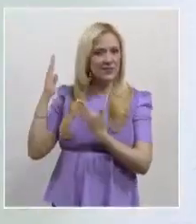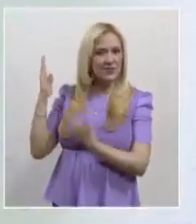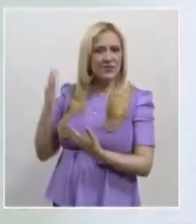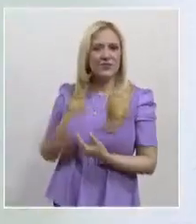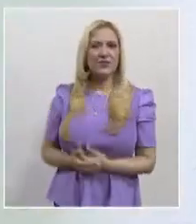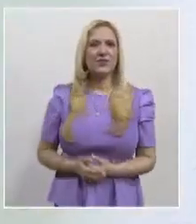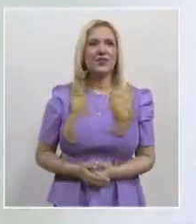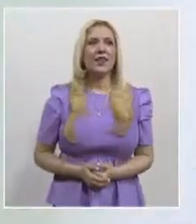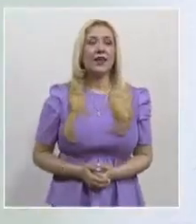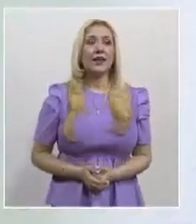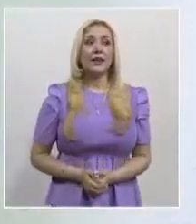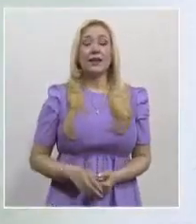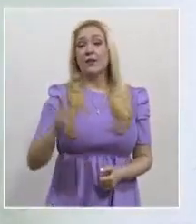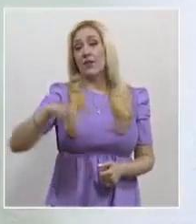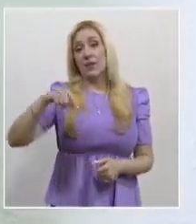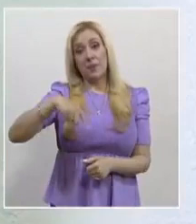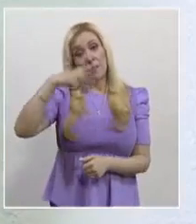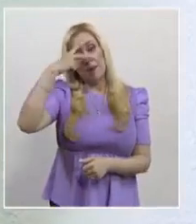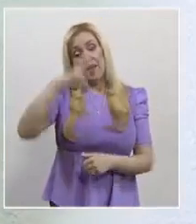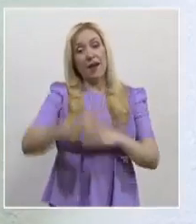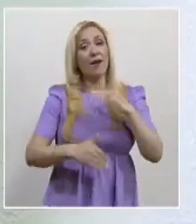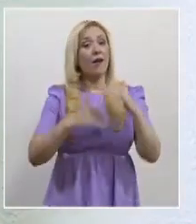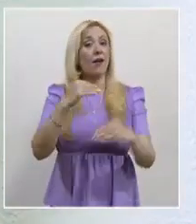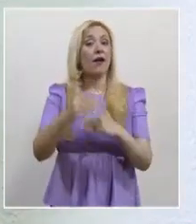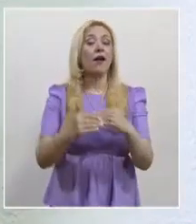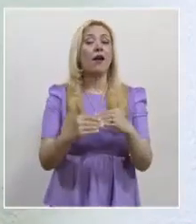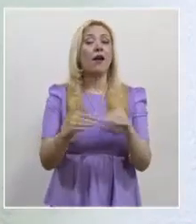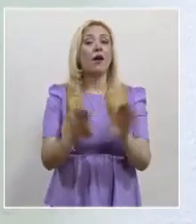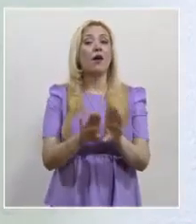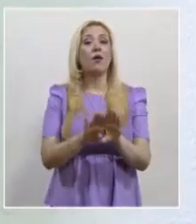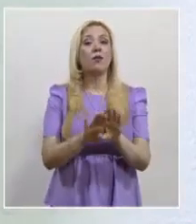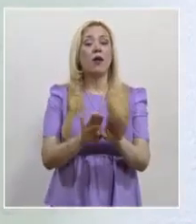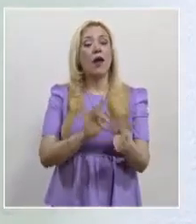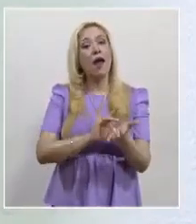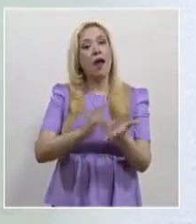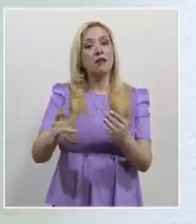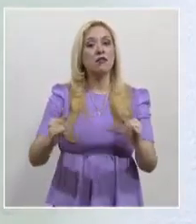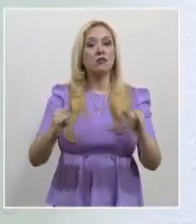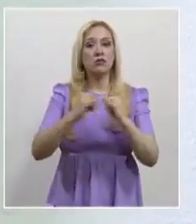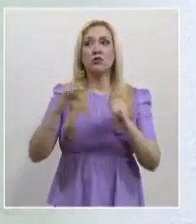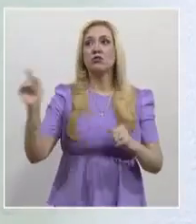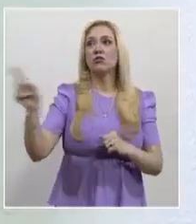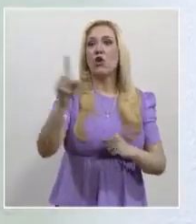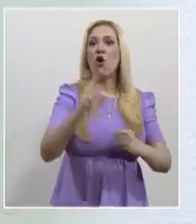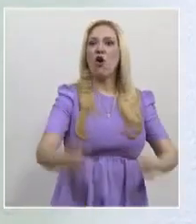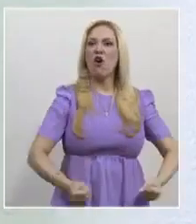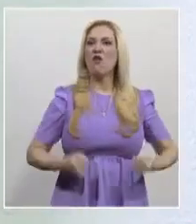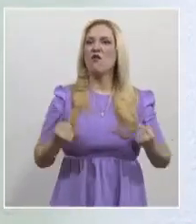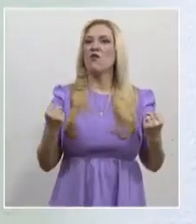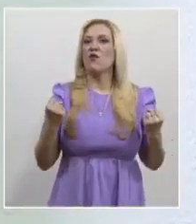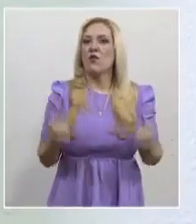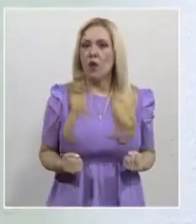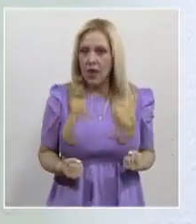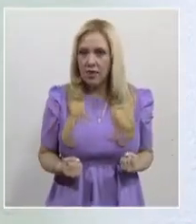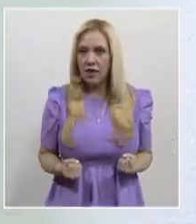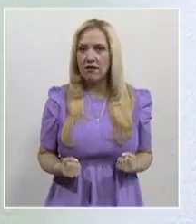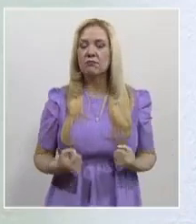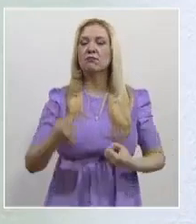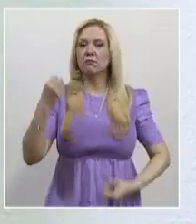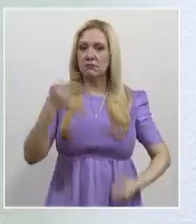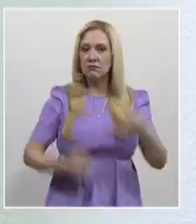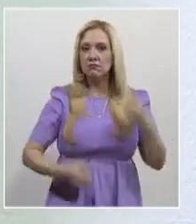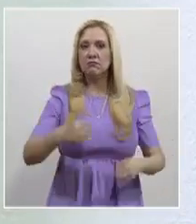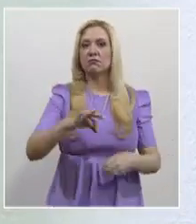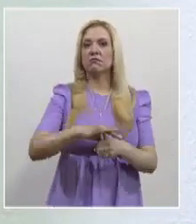Creo que el avance de México se ha debido a la solidez de sus instituciones. Necesitamos un Tribunal Electoral del Poder Judicial de la